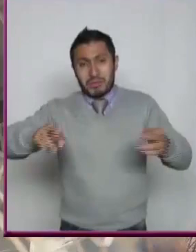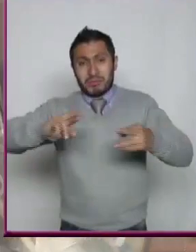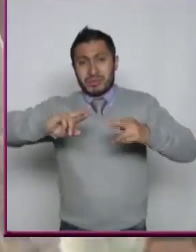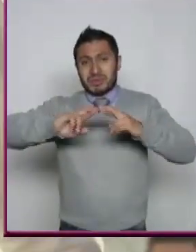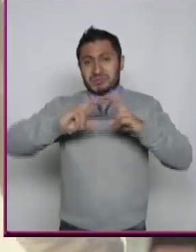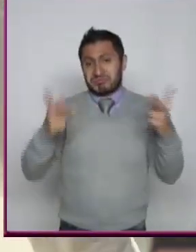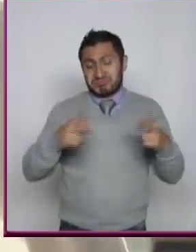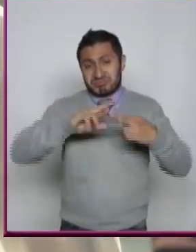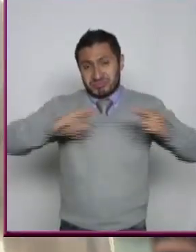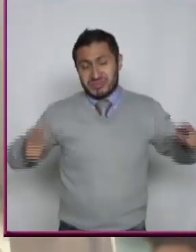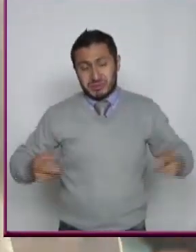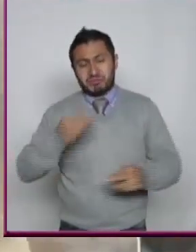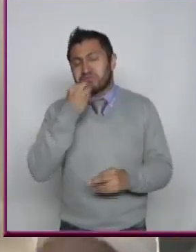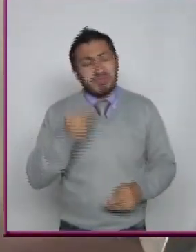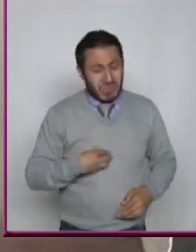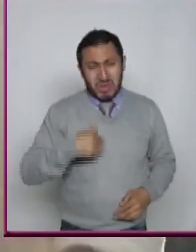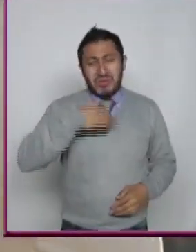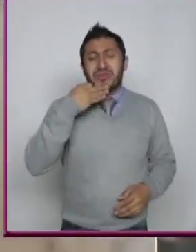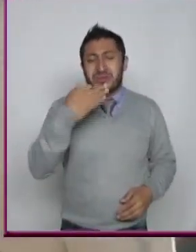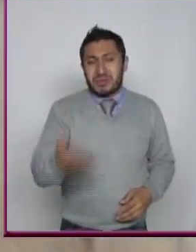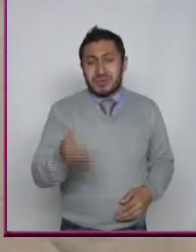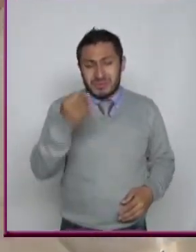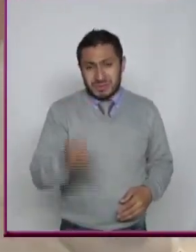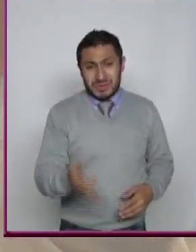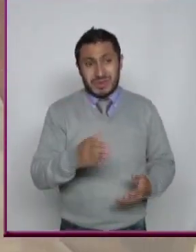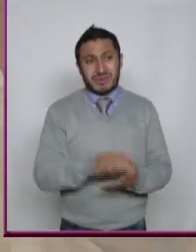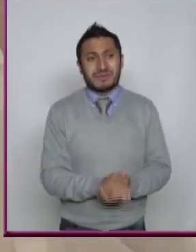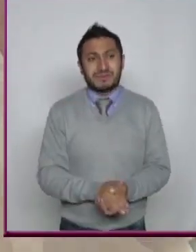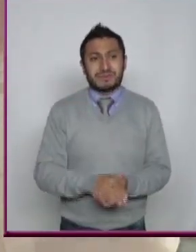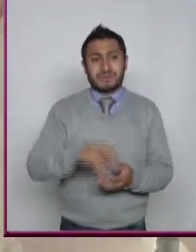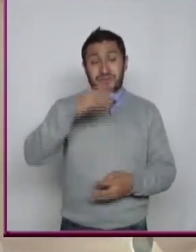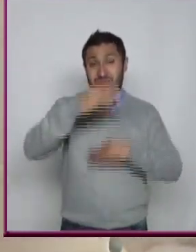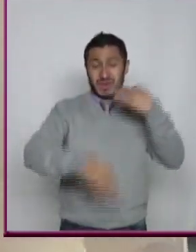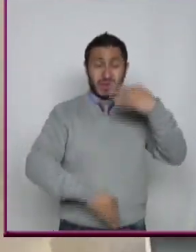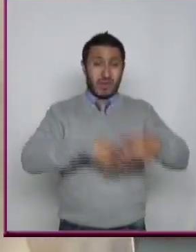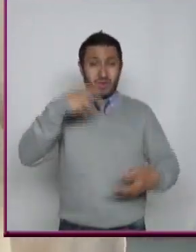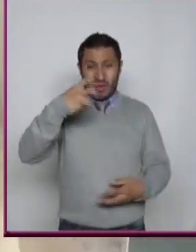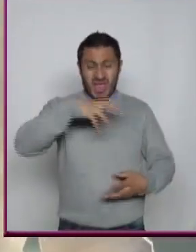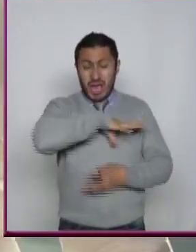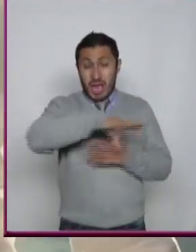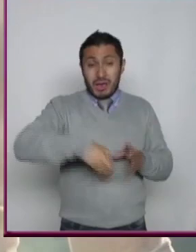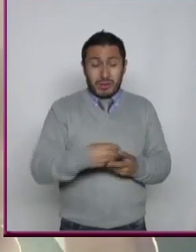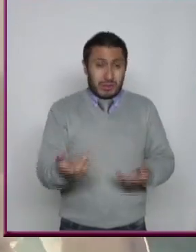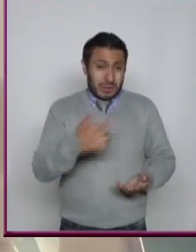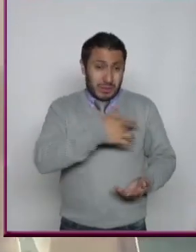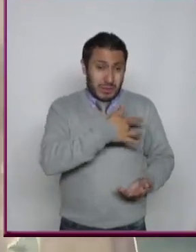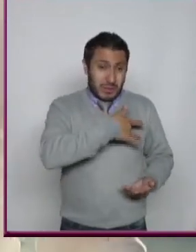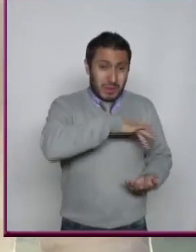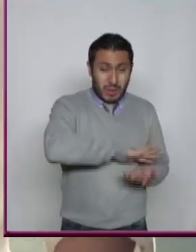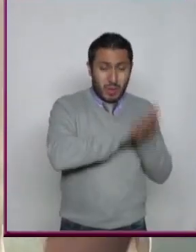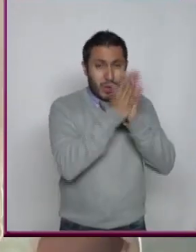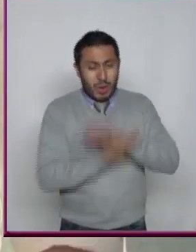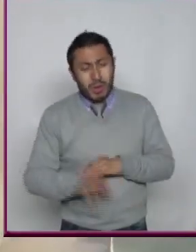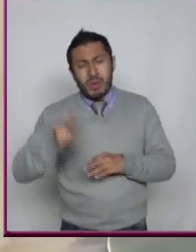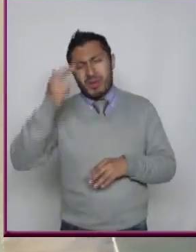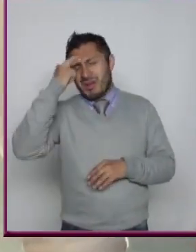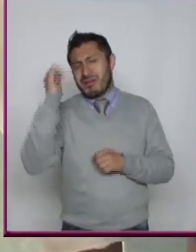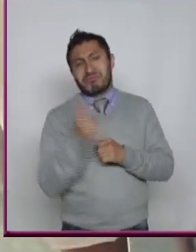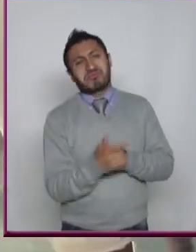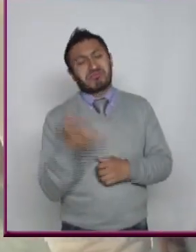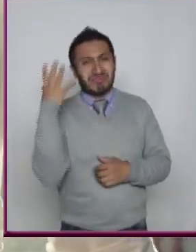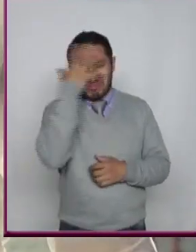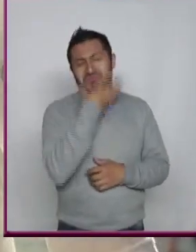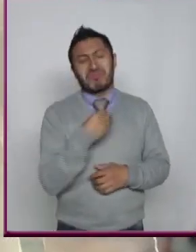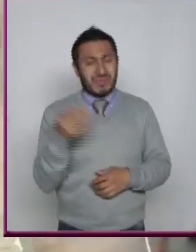bien, y ahora puedo transformar toda esta emoción, todo este cariño, todo este deseo que sentí por ti en un recuerdo lindo, en un